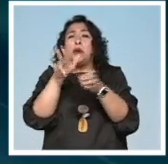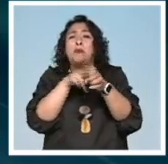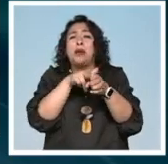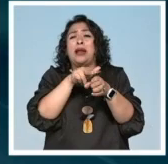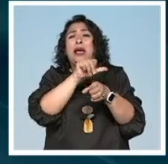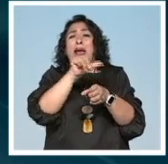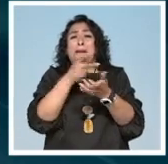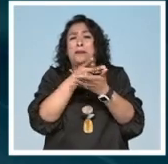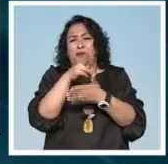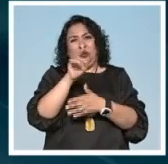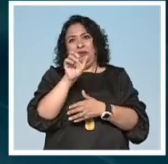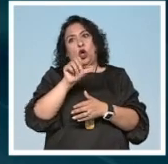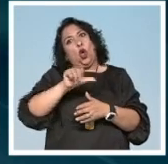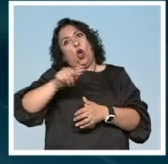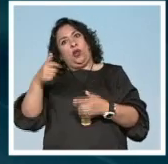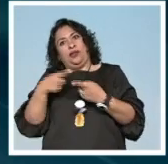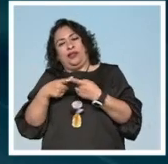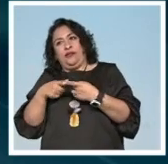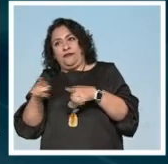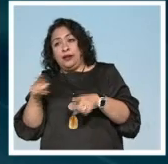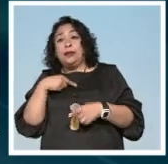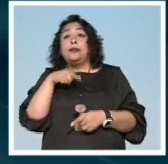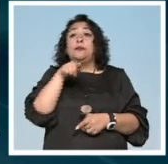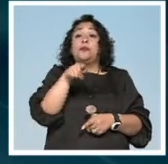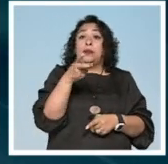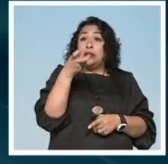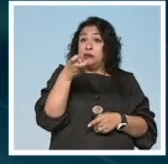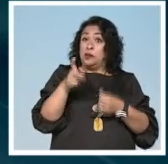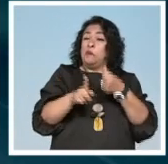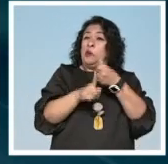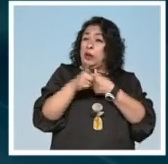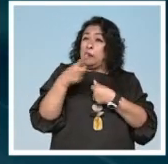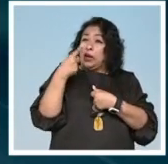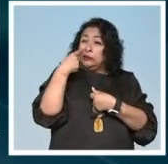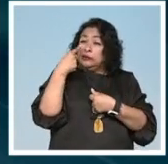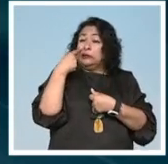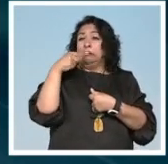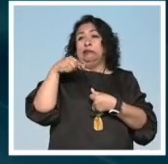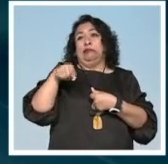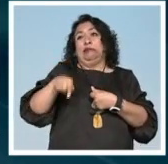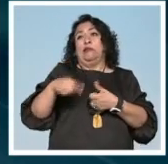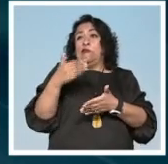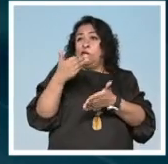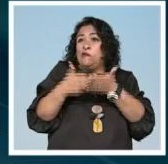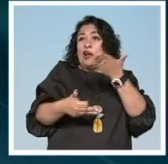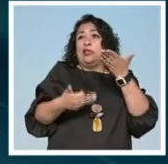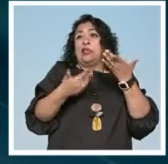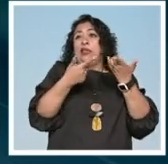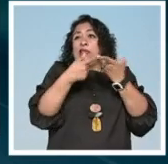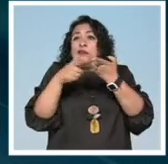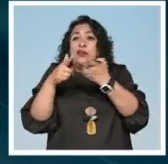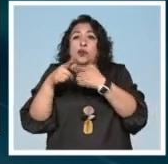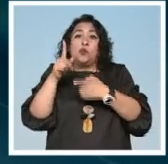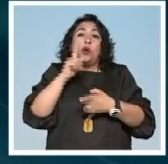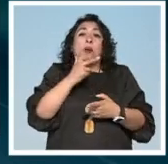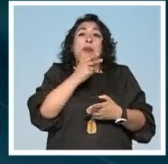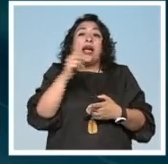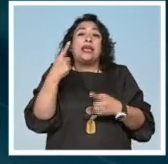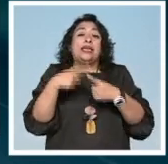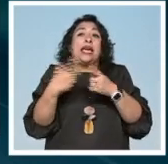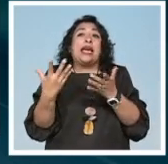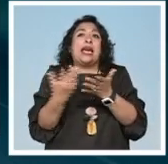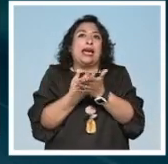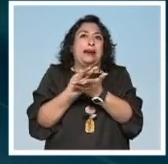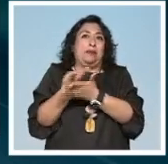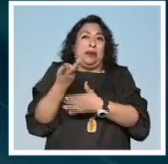Nobel. Aunque a su vez, esto destaca un problema constante en esta área, la falta de diversidad de género entre los ganadores de este